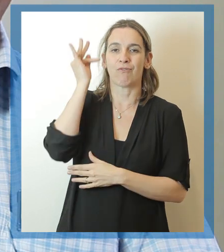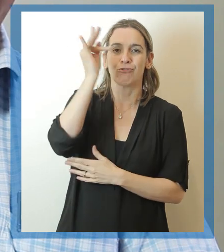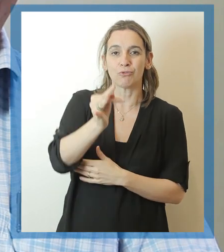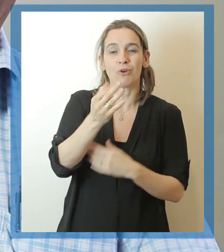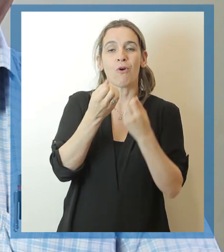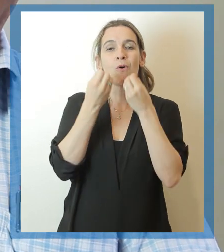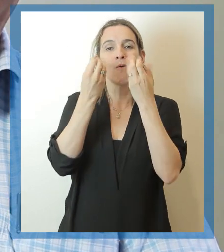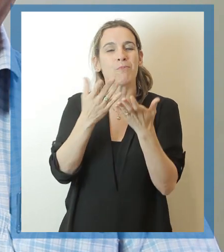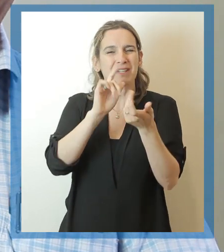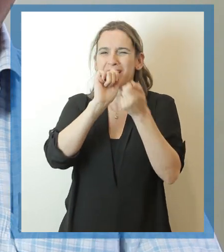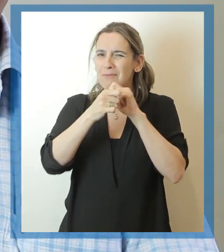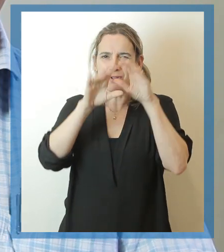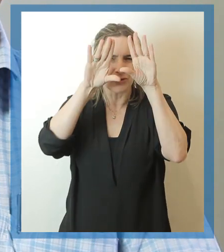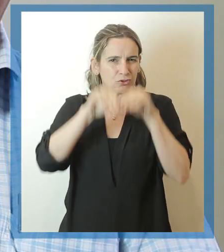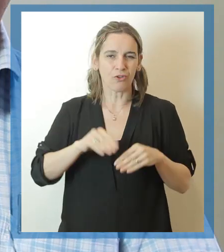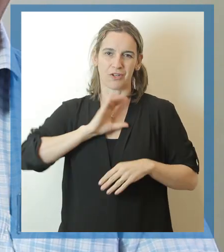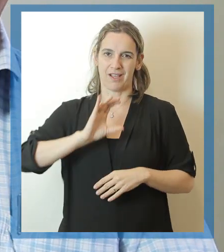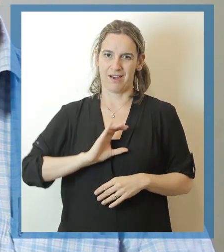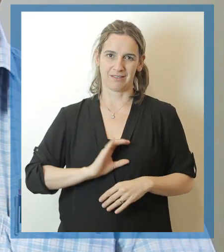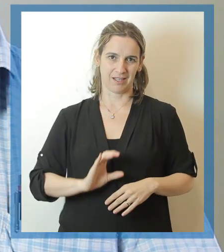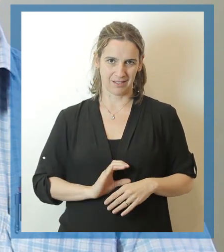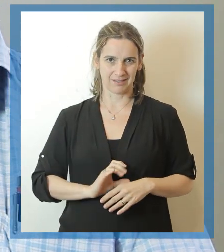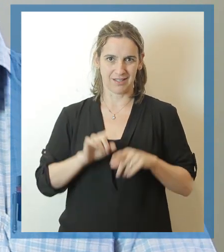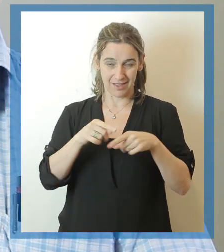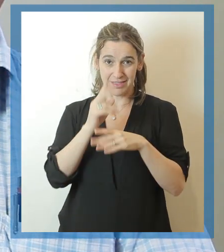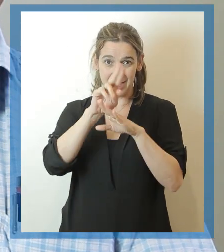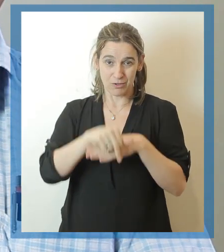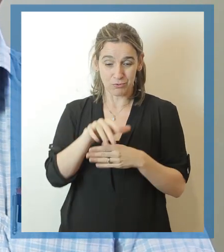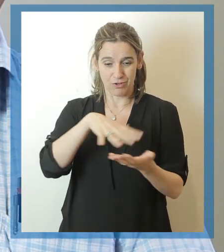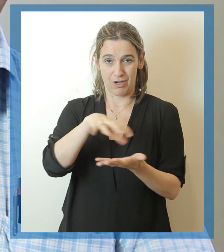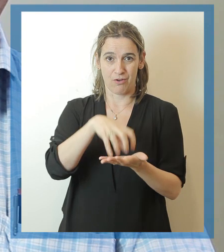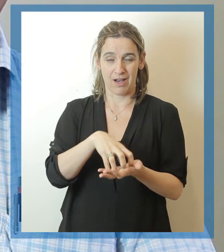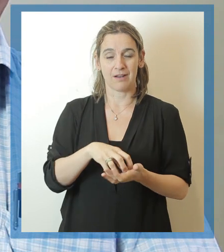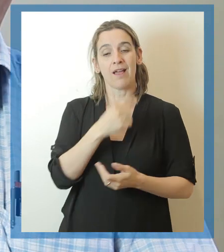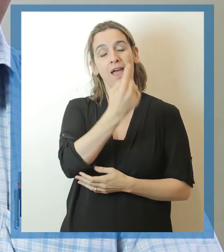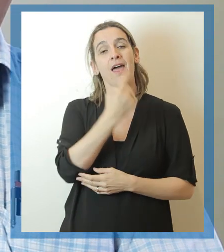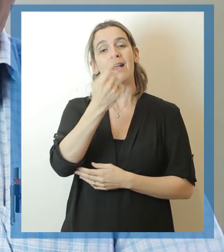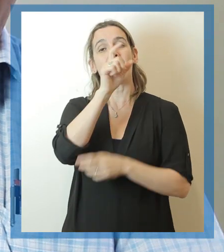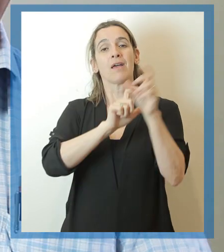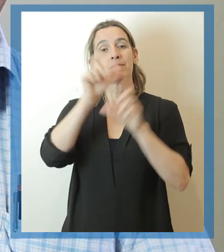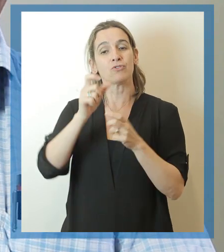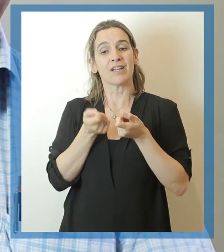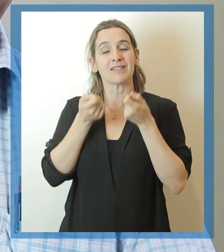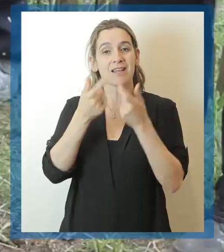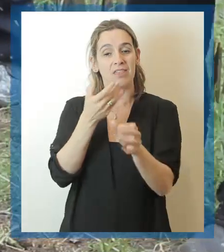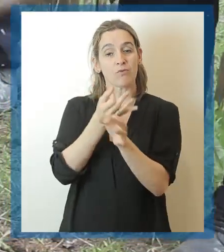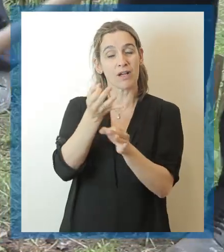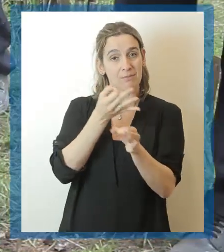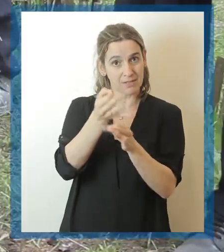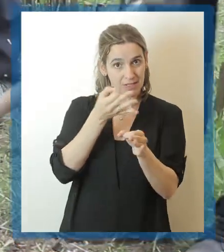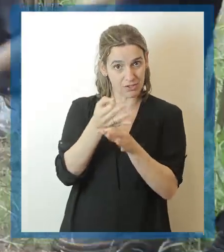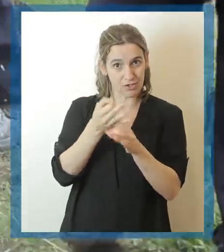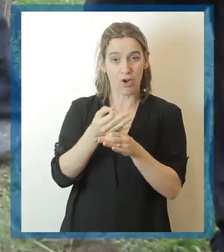salto al futuro, porque cambió totalmente las características del uso y goce de ese local. A